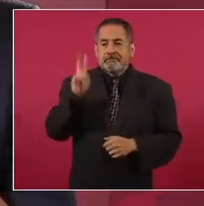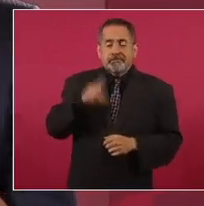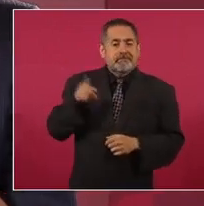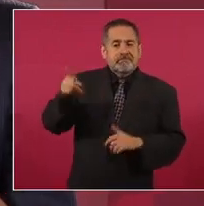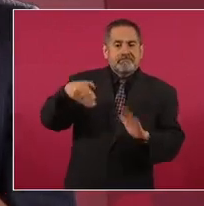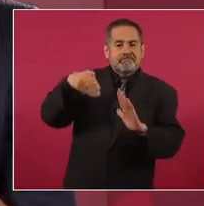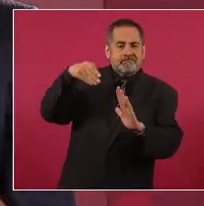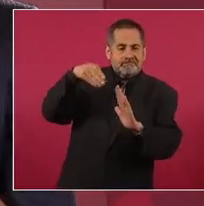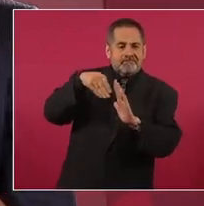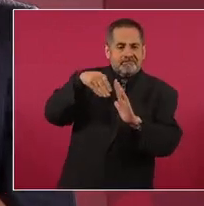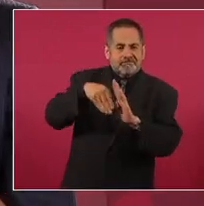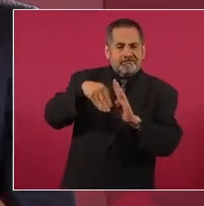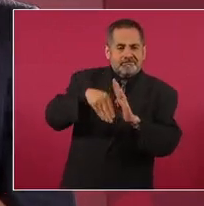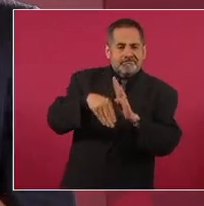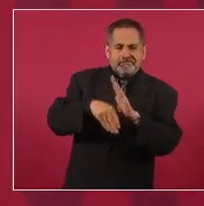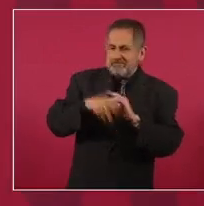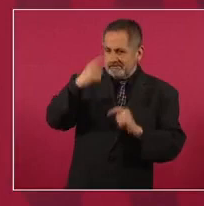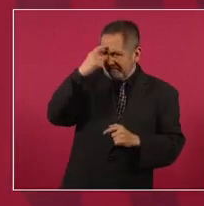decadencia